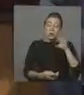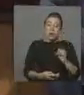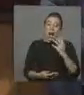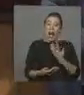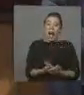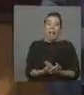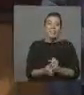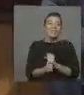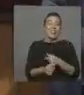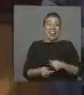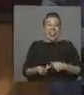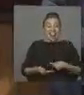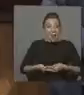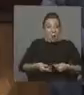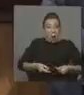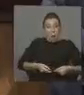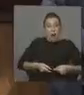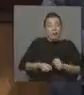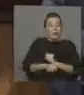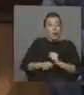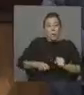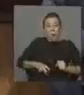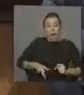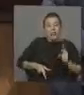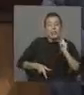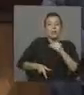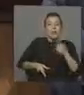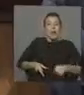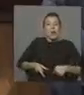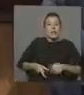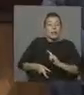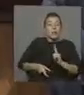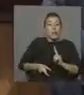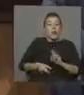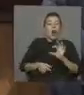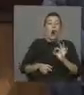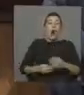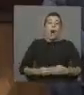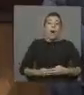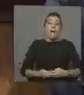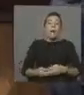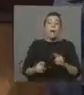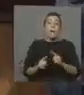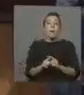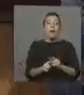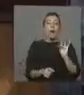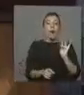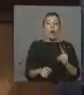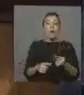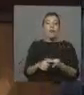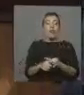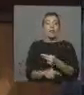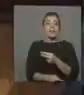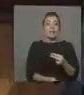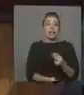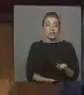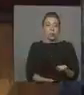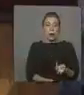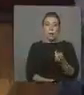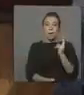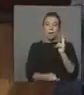una inviabilidad fetal letal y cuando el embarazo es producto de la violencia sexual. La